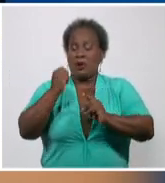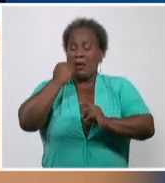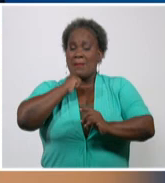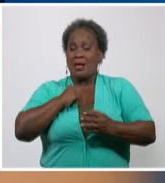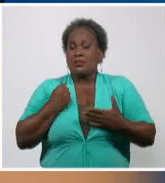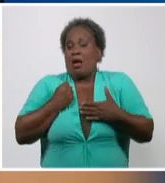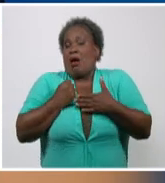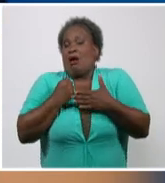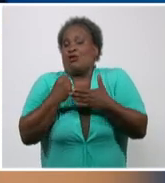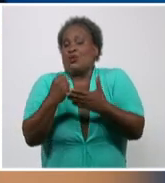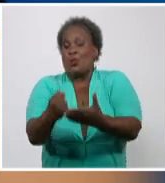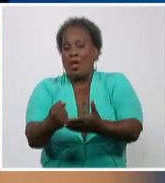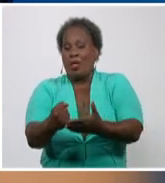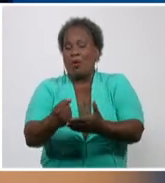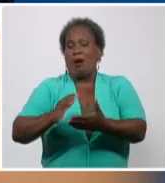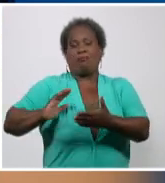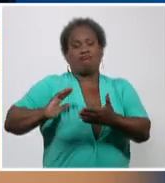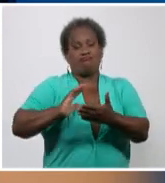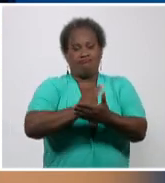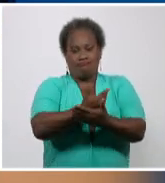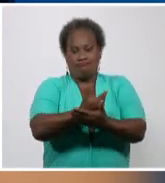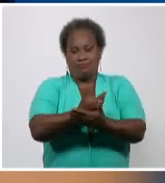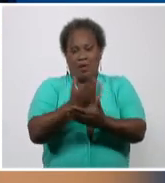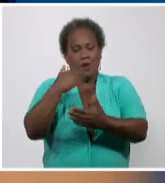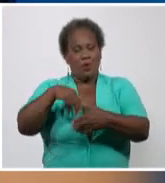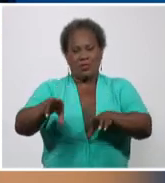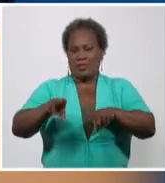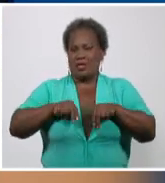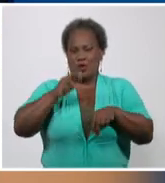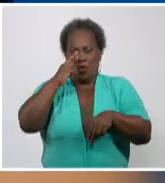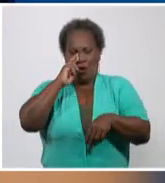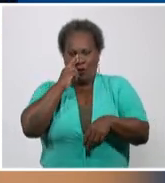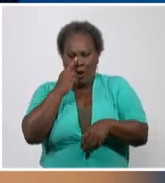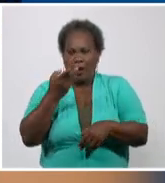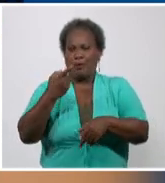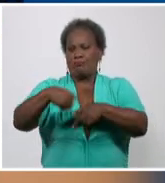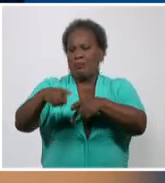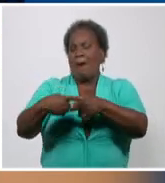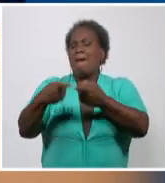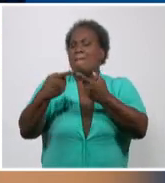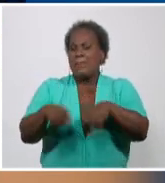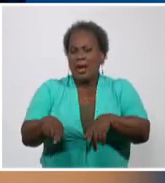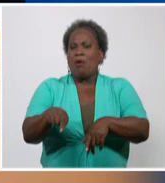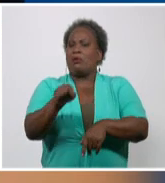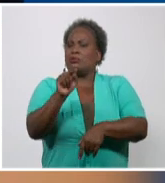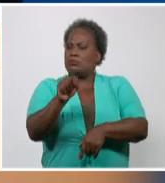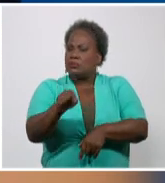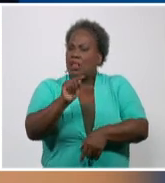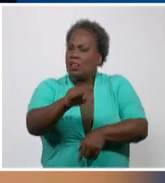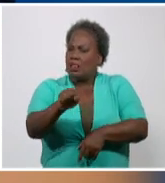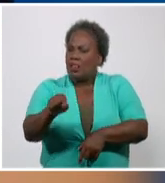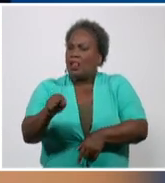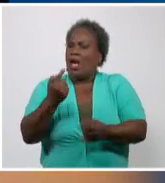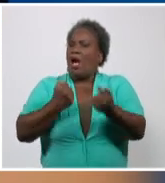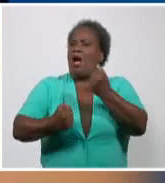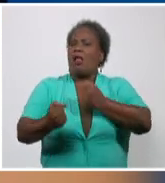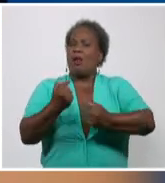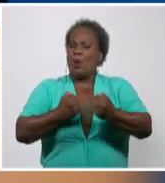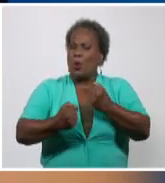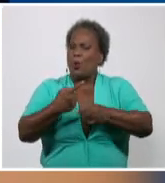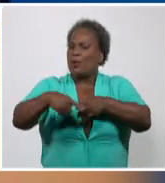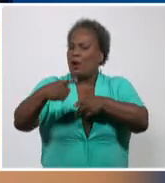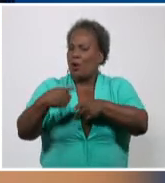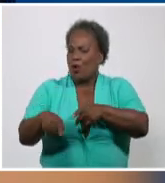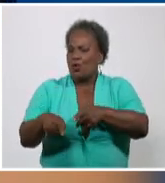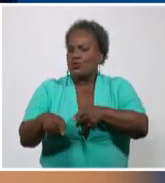a eliminar la discriminación racial, pero subsisten todavía algunos vestigios que no están